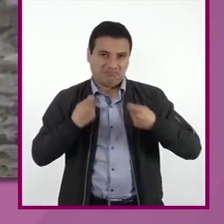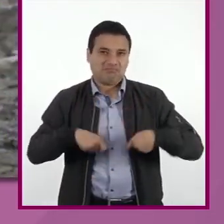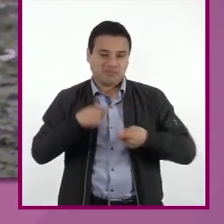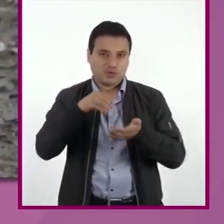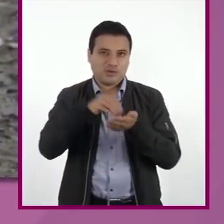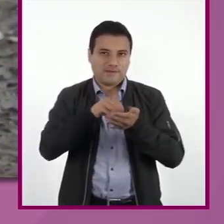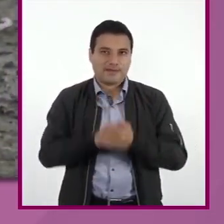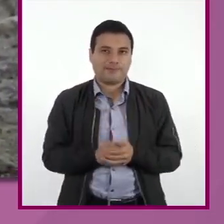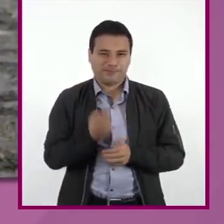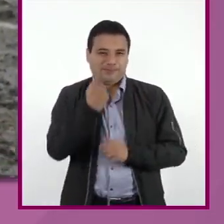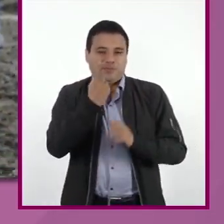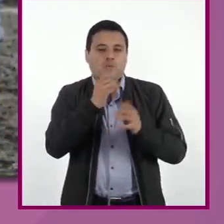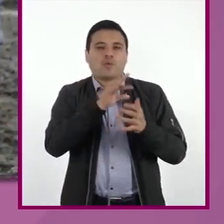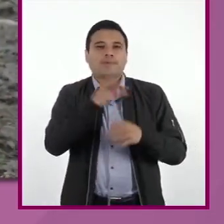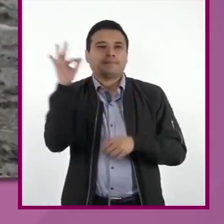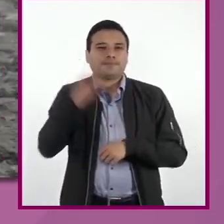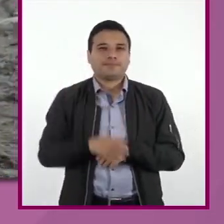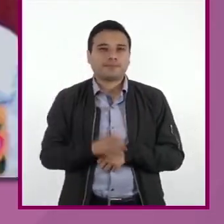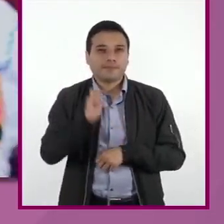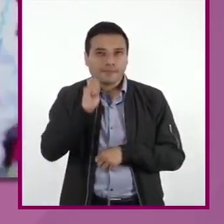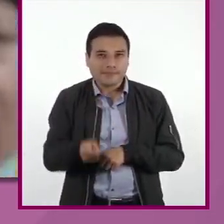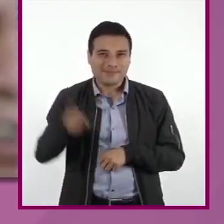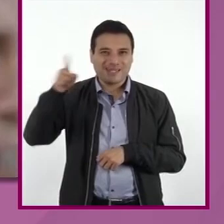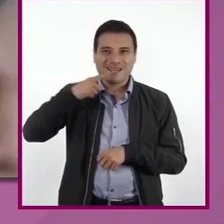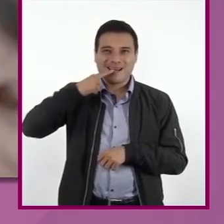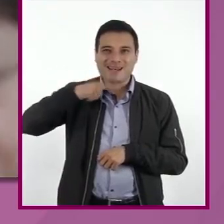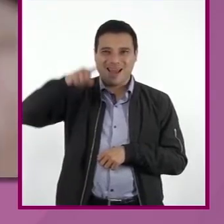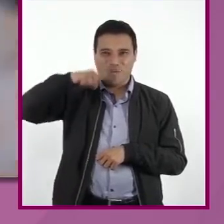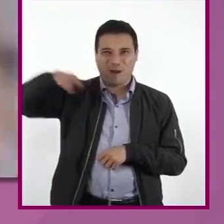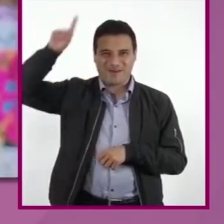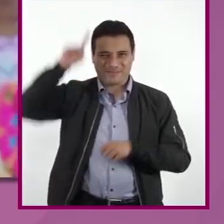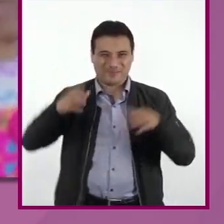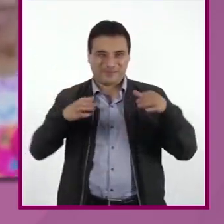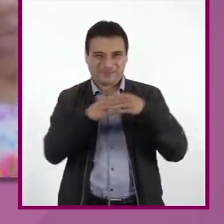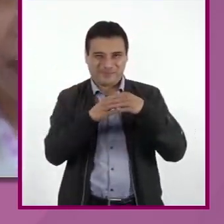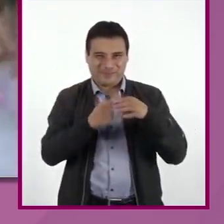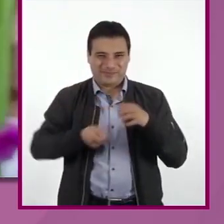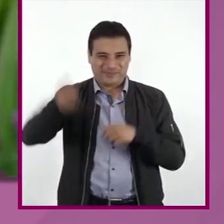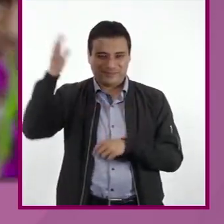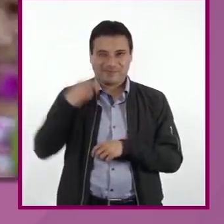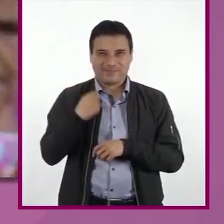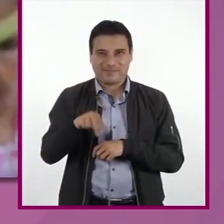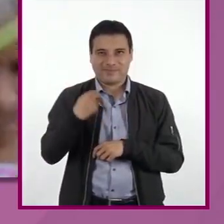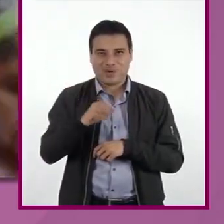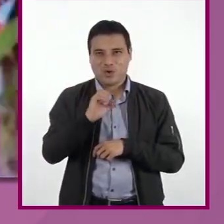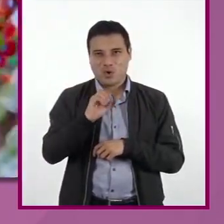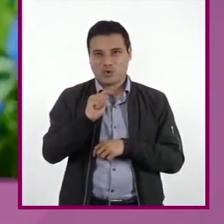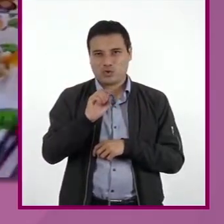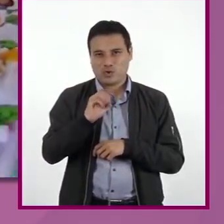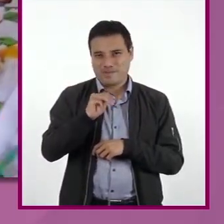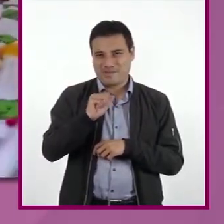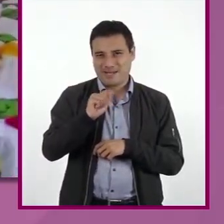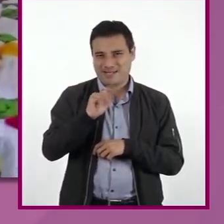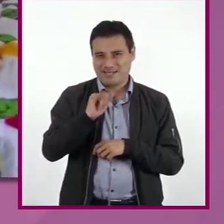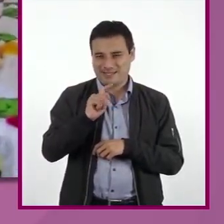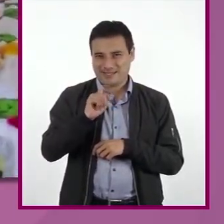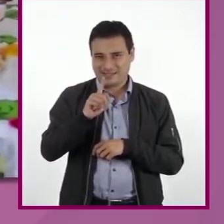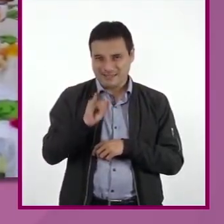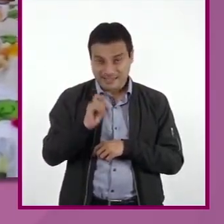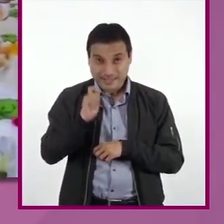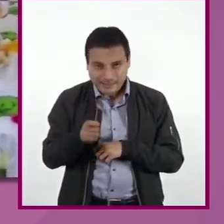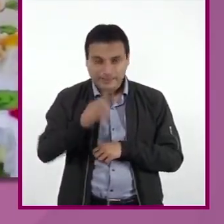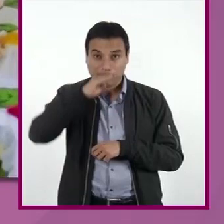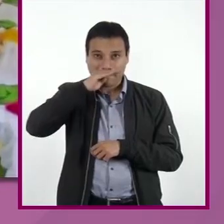Un ejemplo es la celebración de los nahuas conocida como el Otlamanalistli. donde se ofrenda maíz tierno a